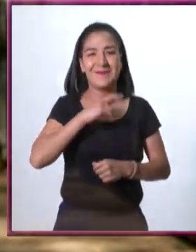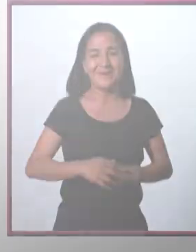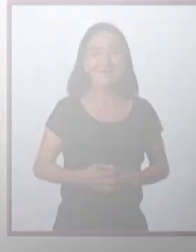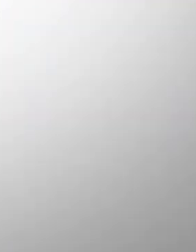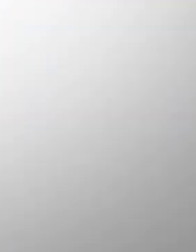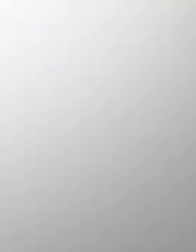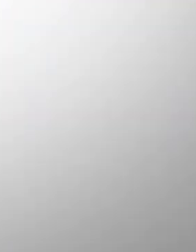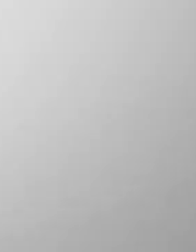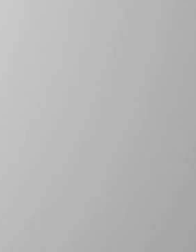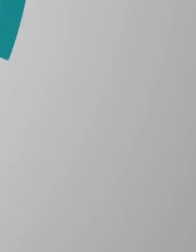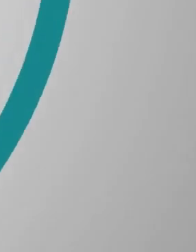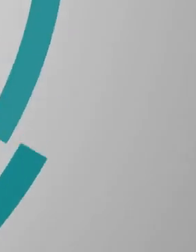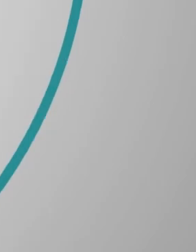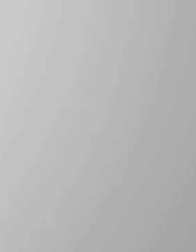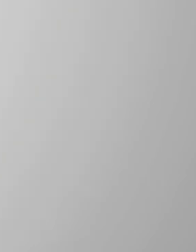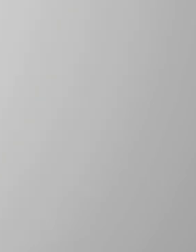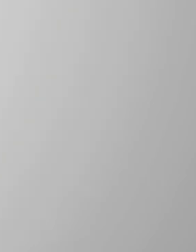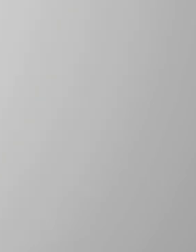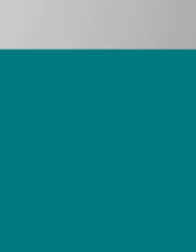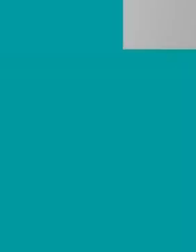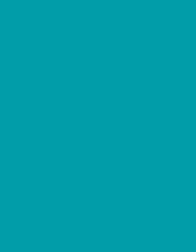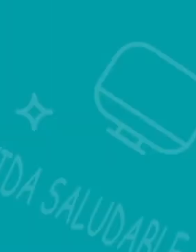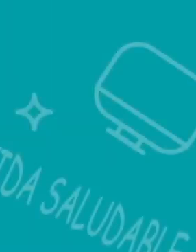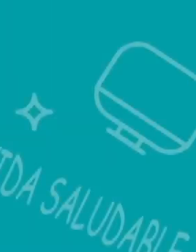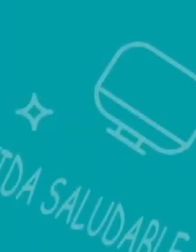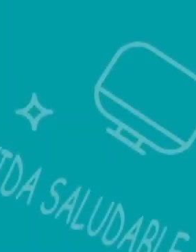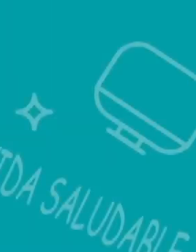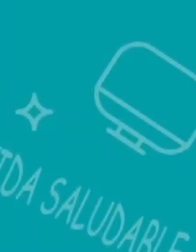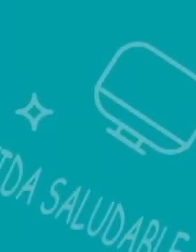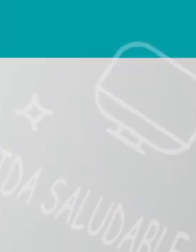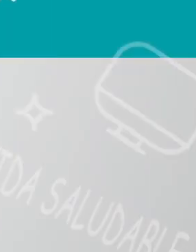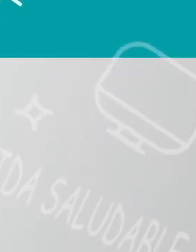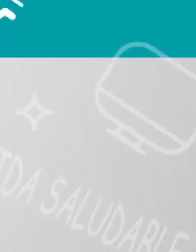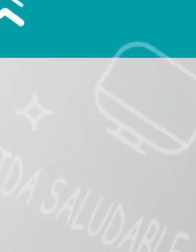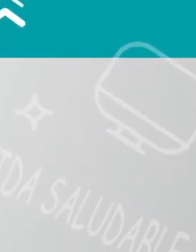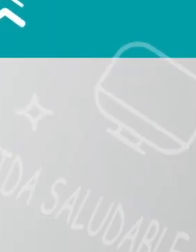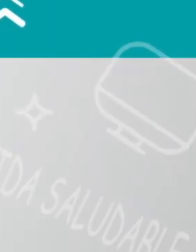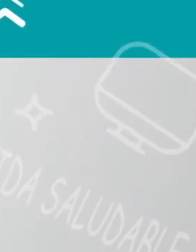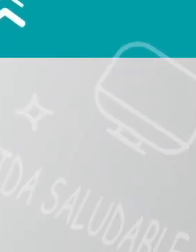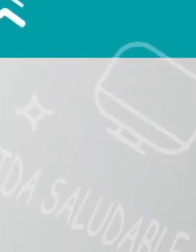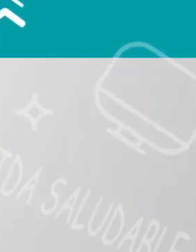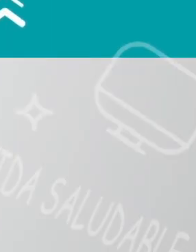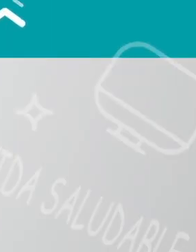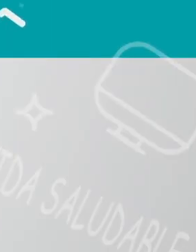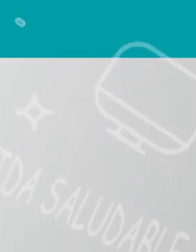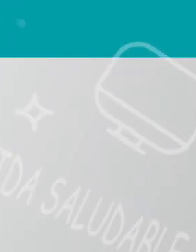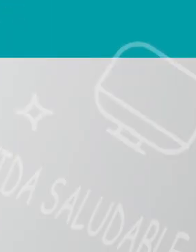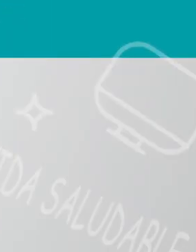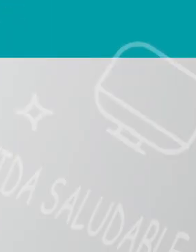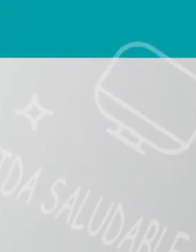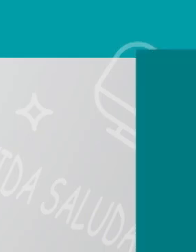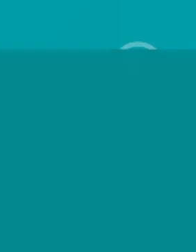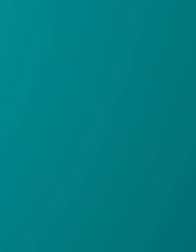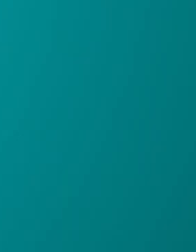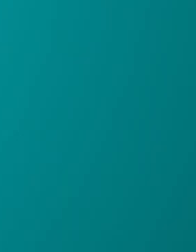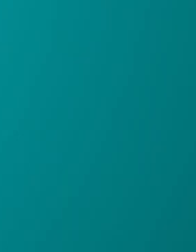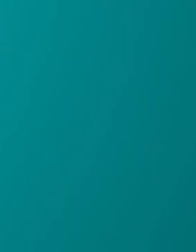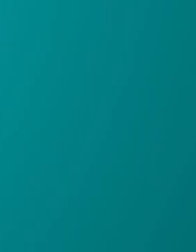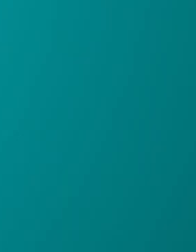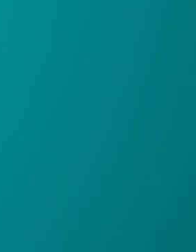nosotros pueden vivirse como amenazantes o de incertidumbre. Hay mucha información de cómo volverme hábil para muchas